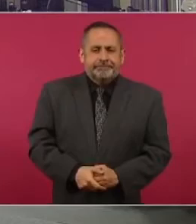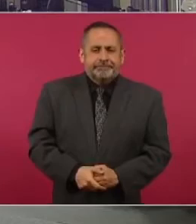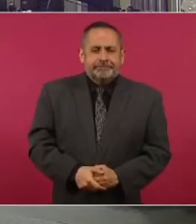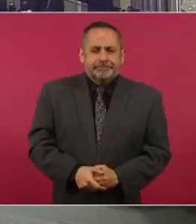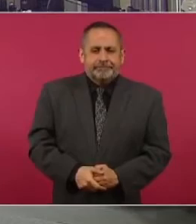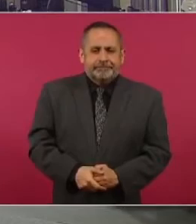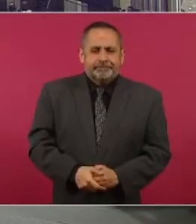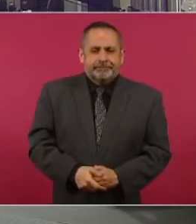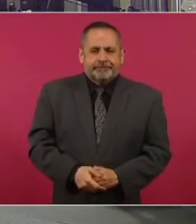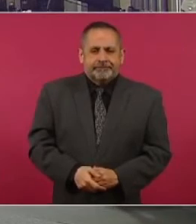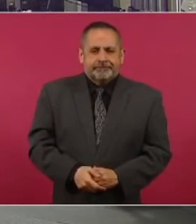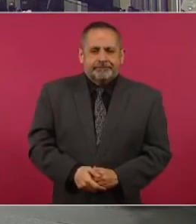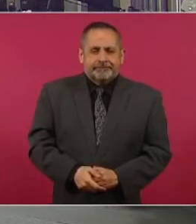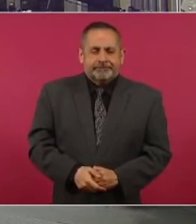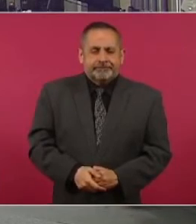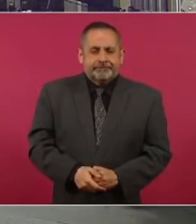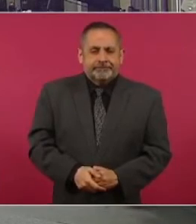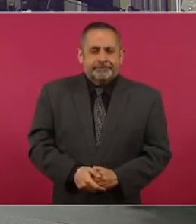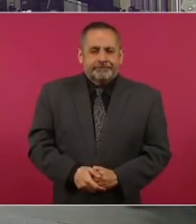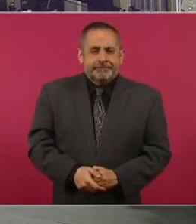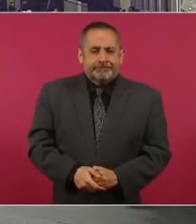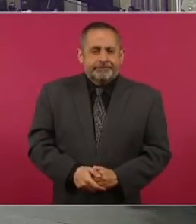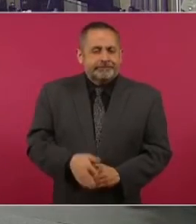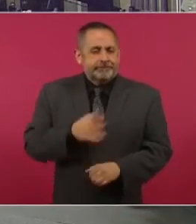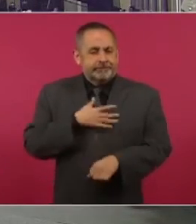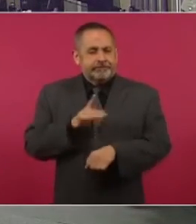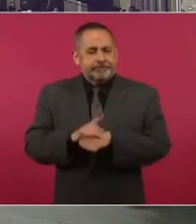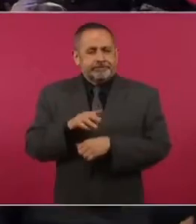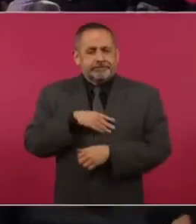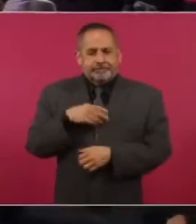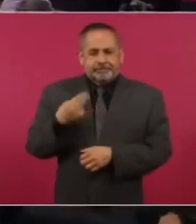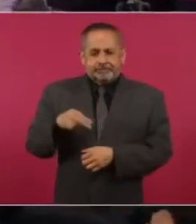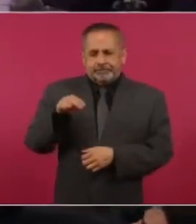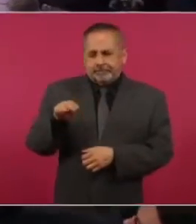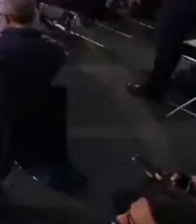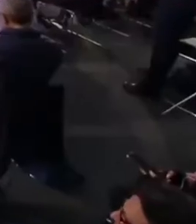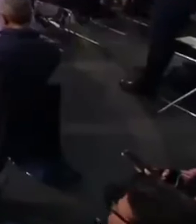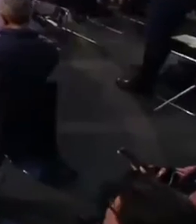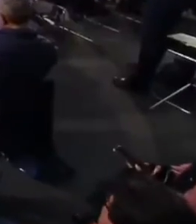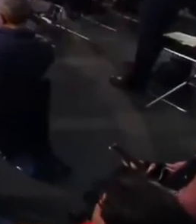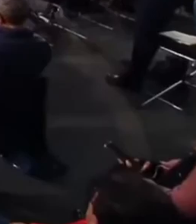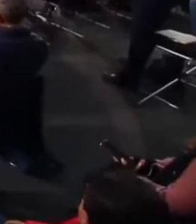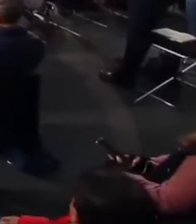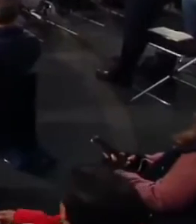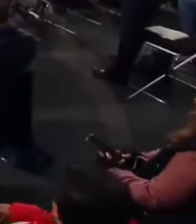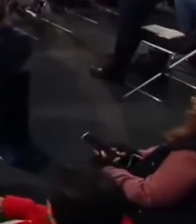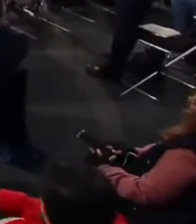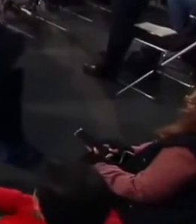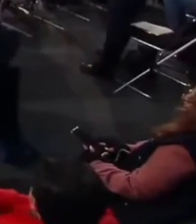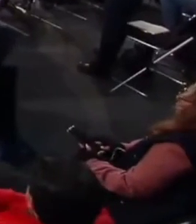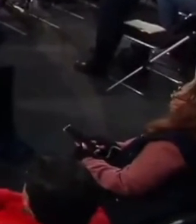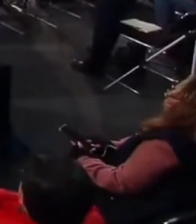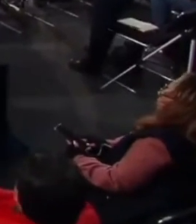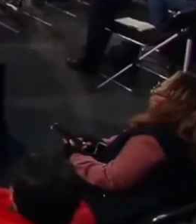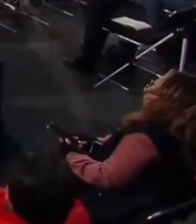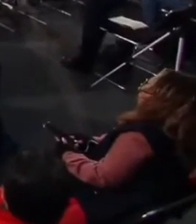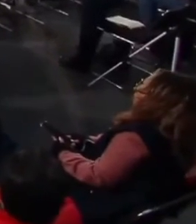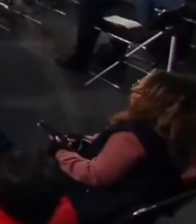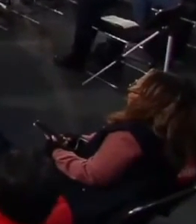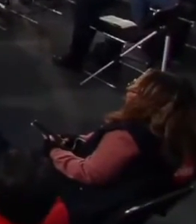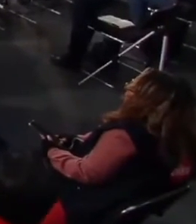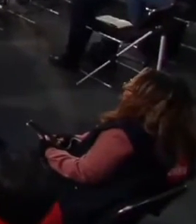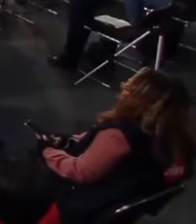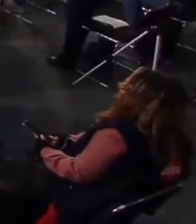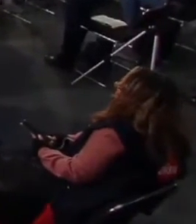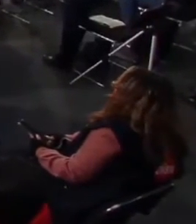Buenos días, presidente. Nancy Flores, de la revista Contralínea. Buenos días a todos y a todas. Presidente, pues preguntarle también sobre el